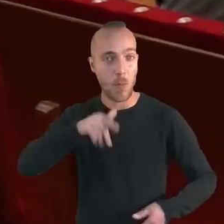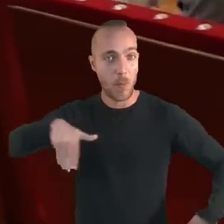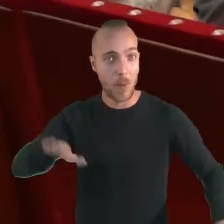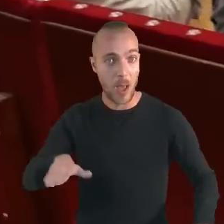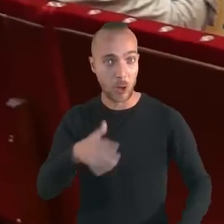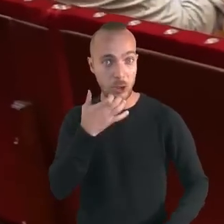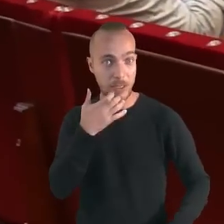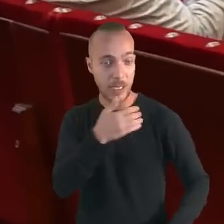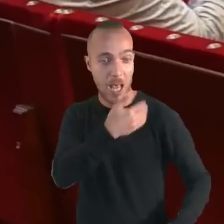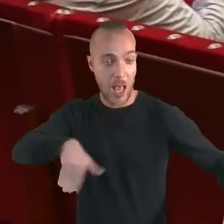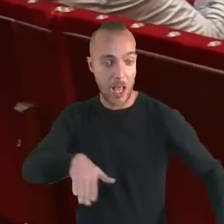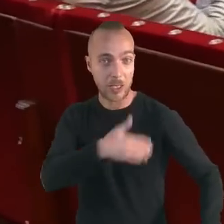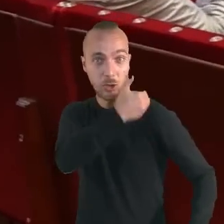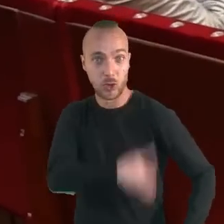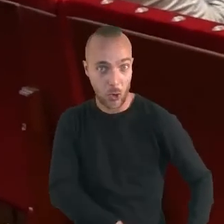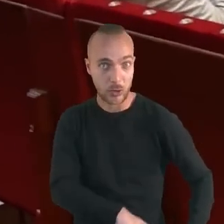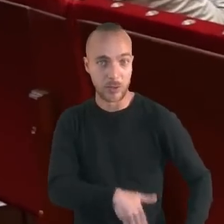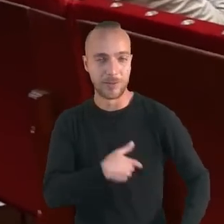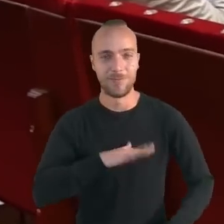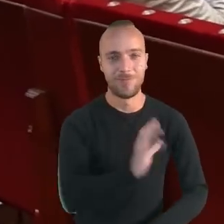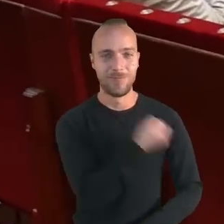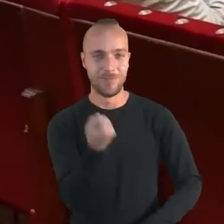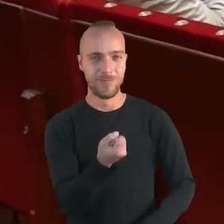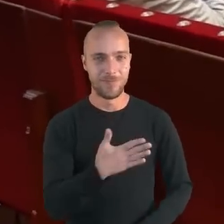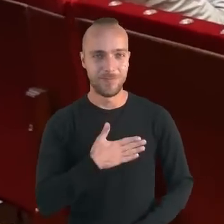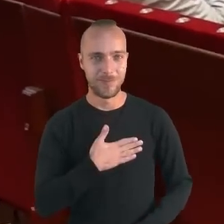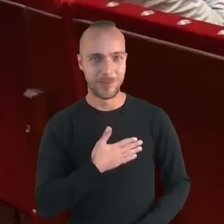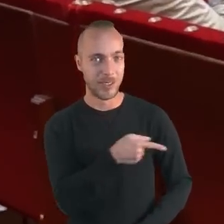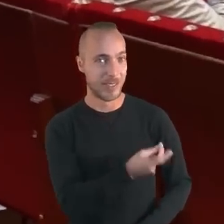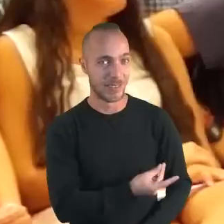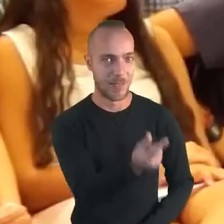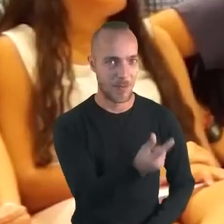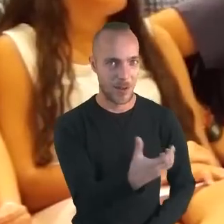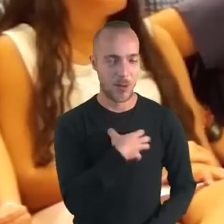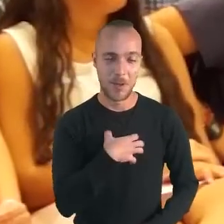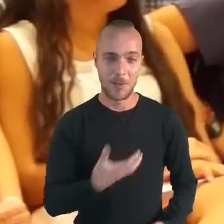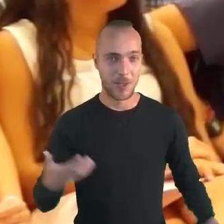iría lejos. Pero entonces no sería ya nunca más pájaro.